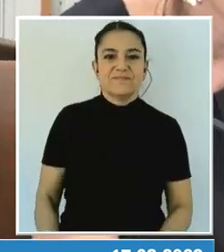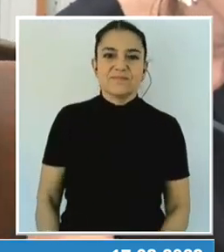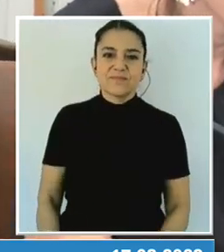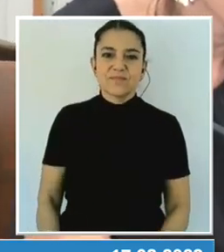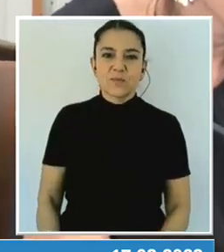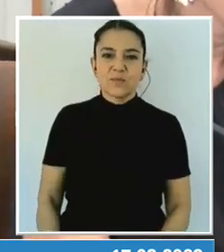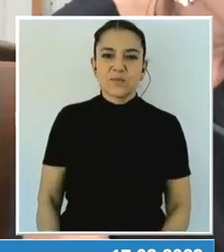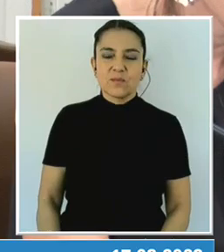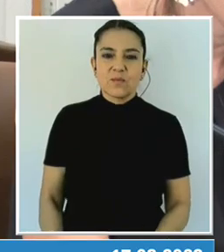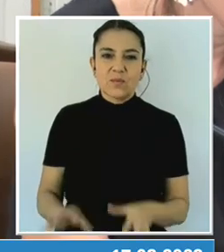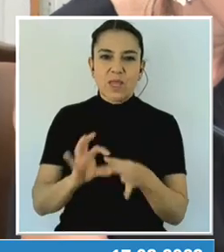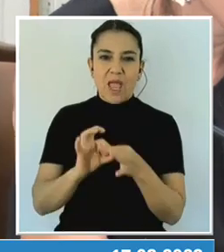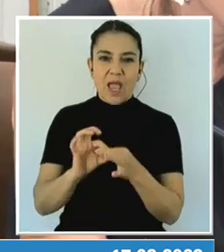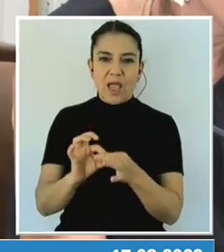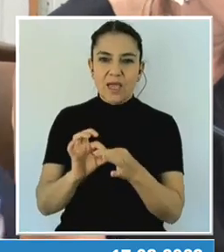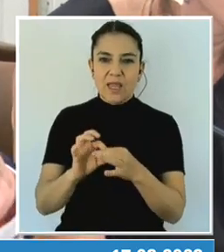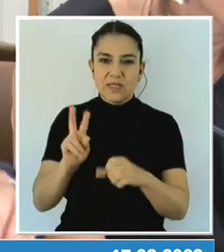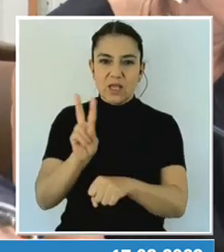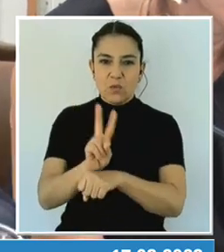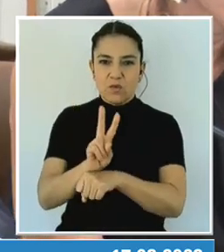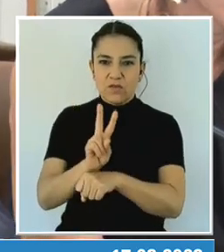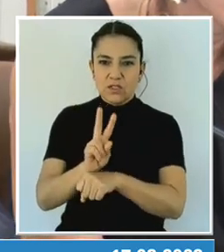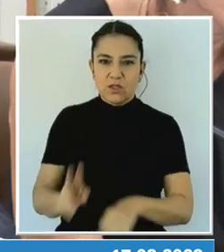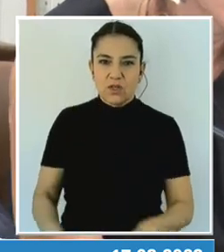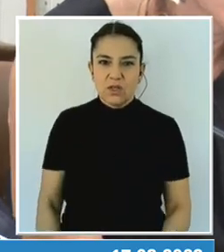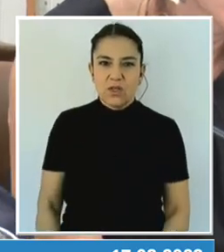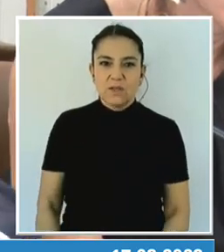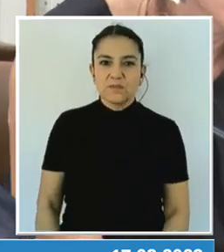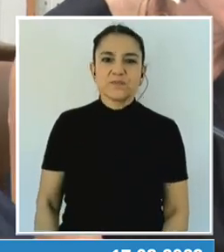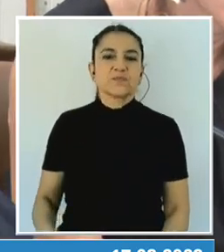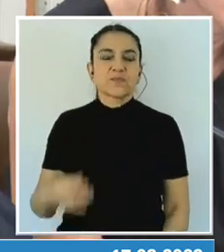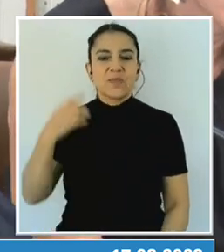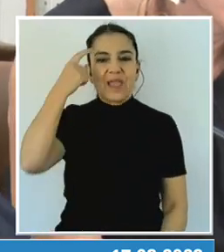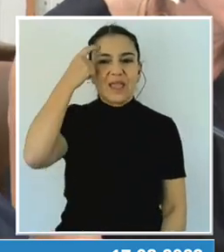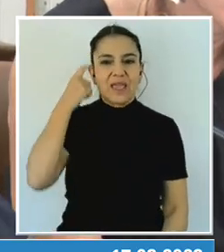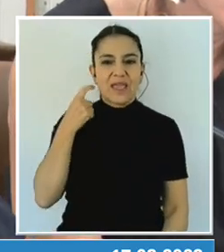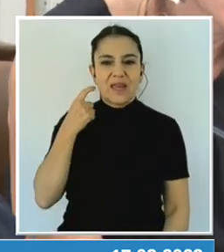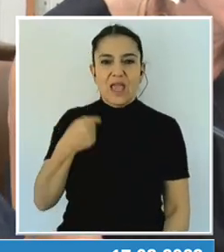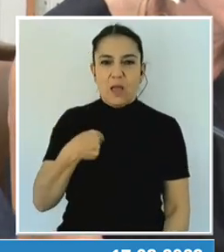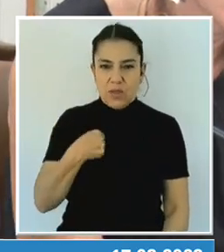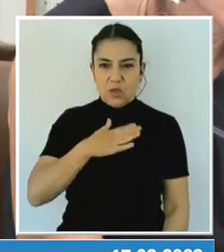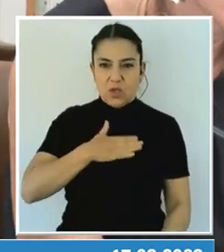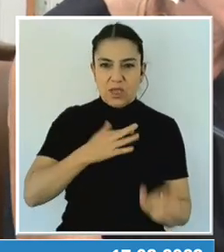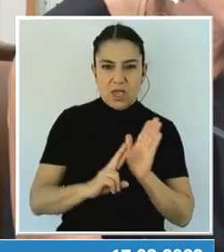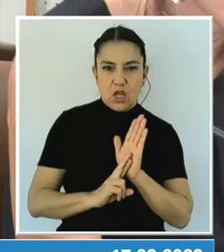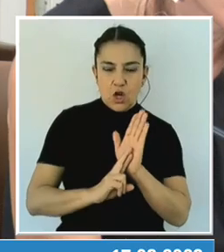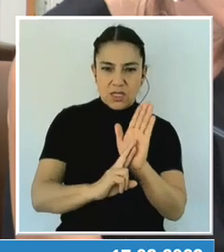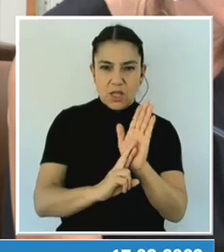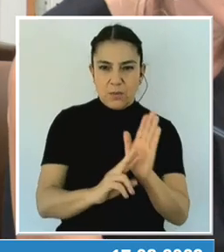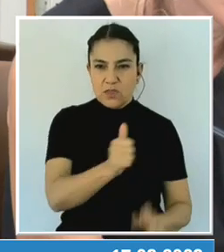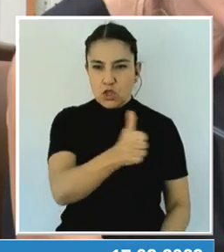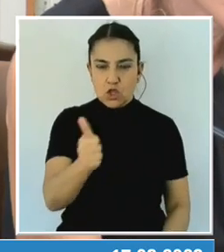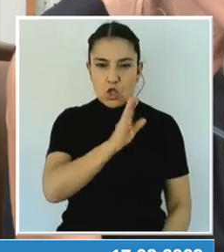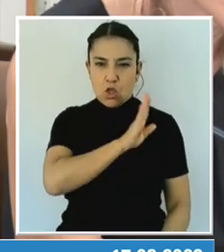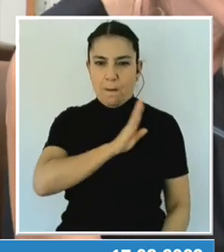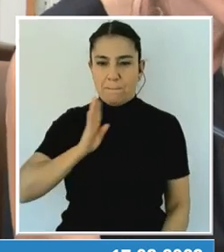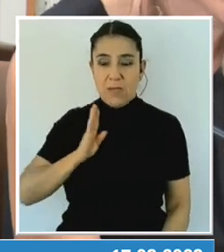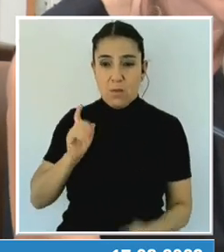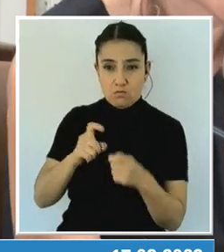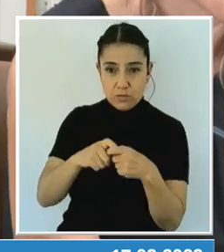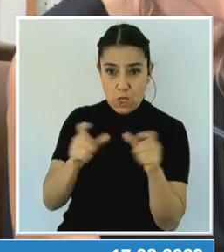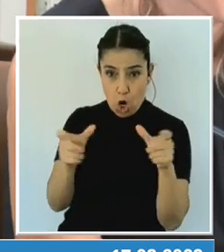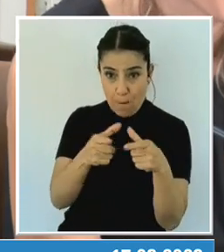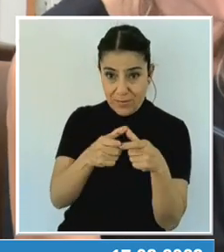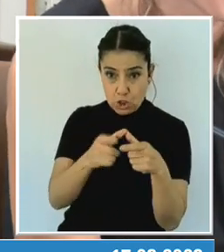Muchísimas gracias, profesor Zea. Créame que, y creo representar a todos los miembros de la comisión, de la subcomisión, el honor ha